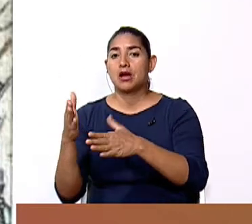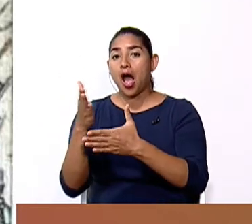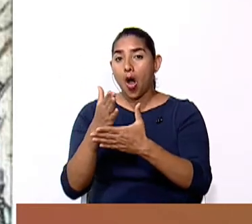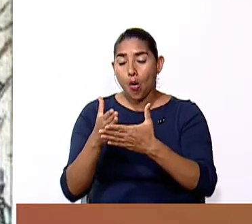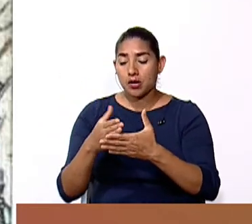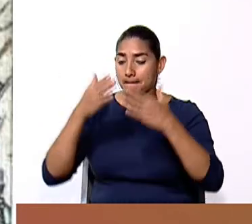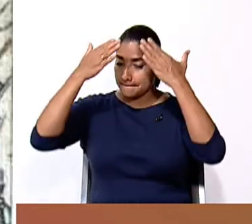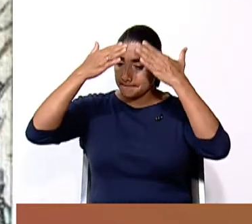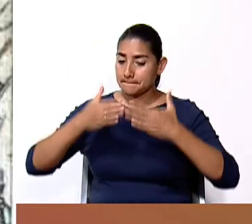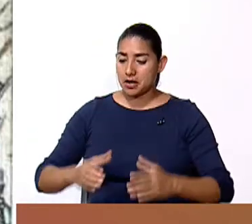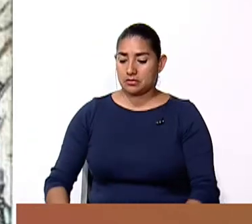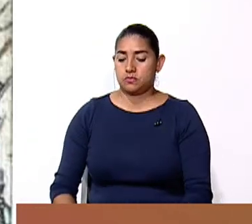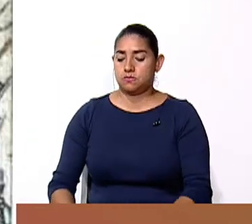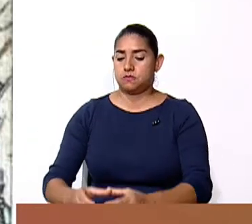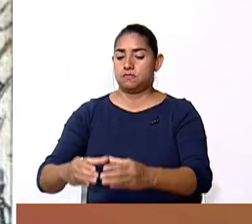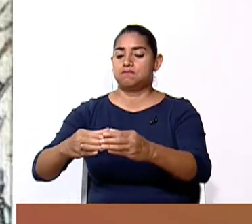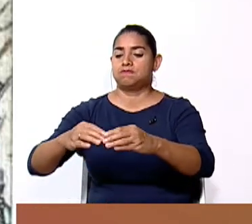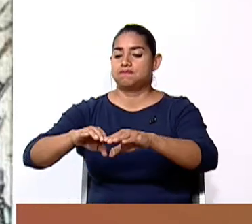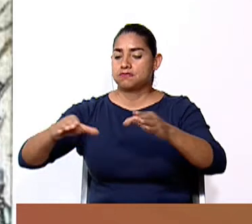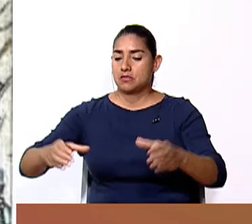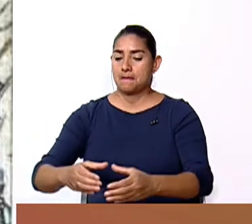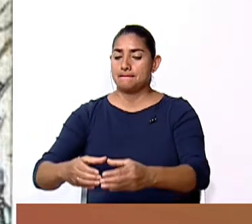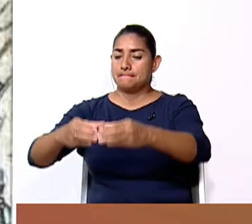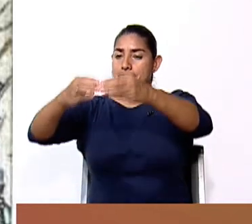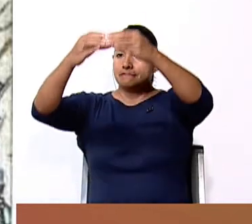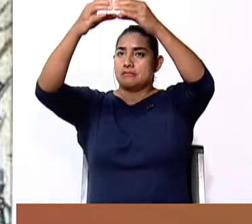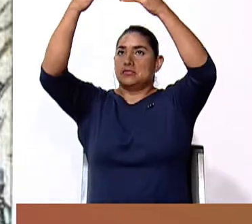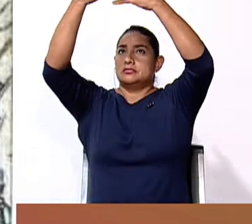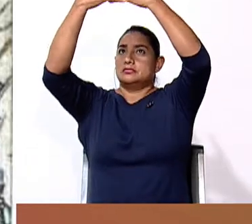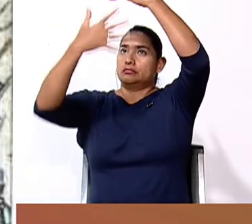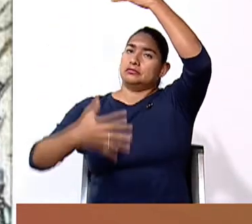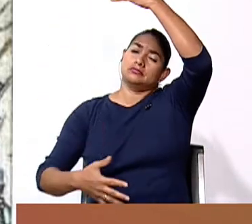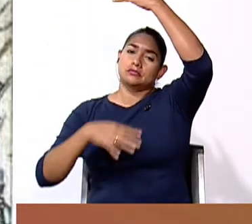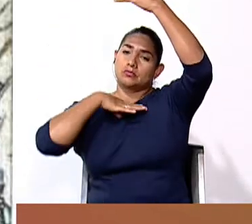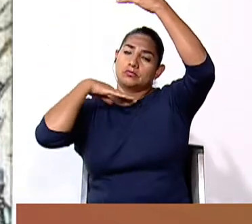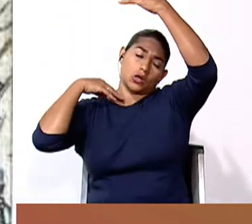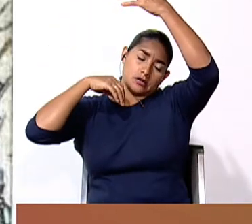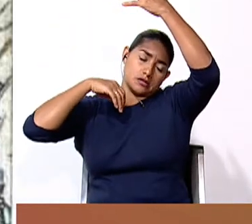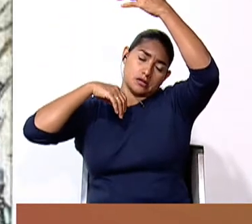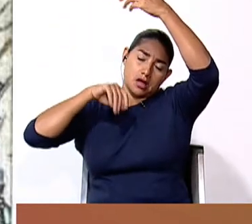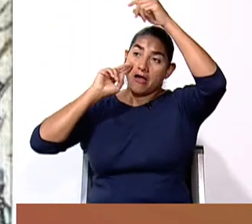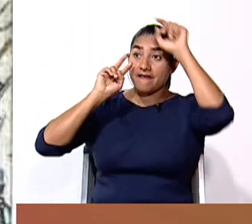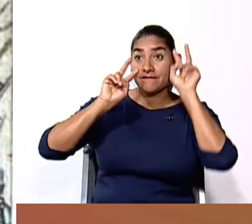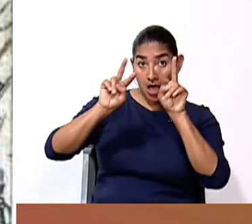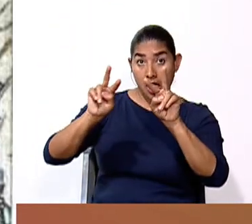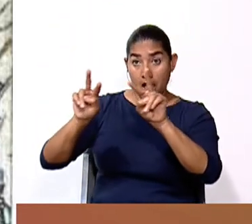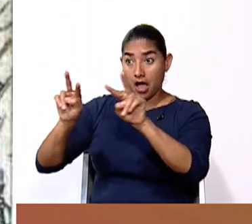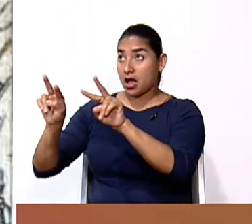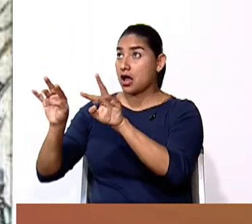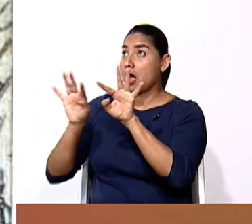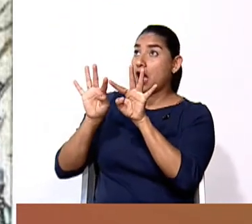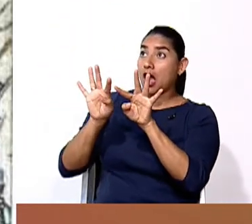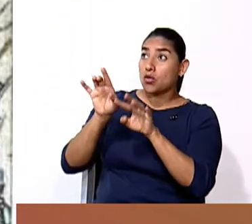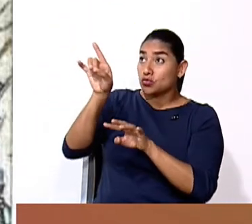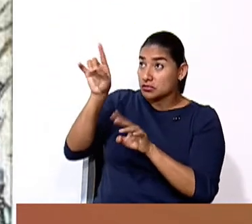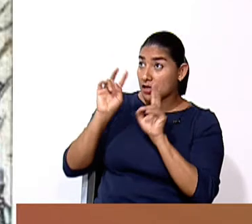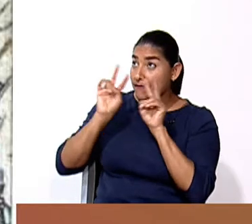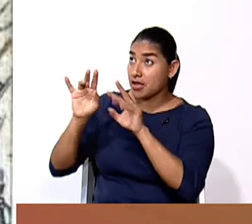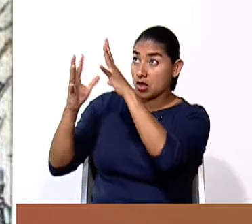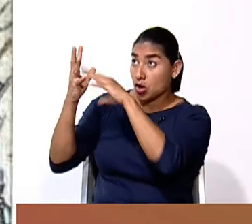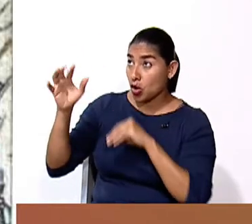le iba a hacer algún daño, pero Cocorí no cedía ante la presión de Diego Gutiérrez. Le decía que no